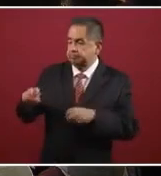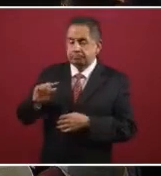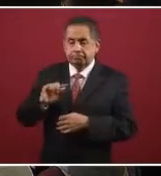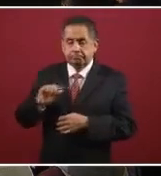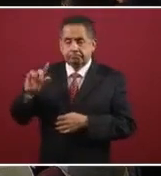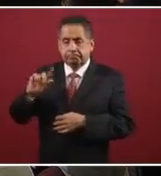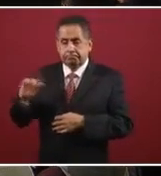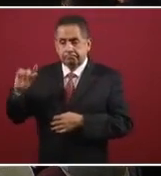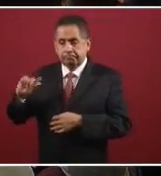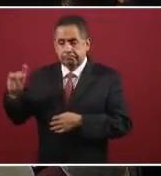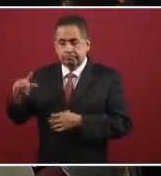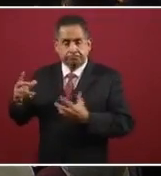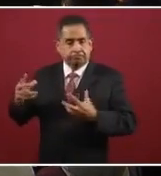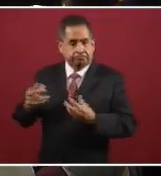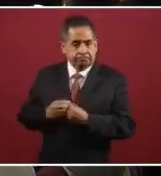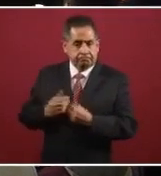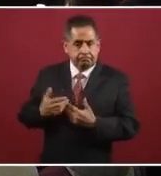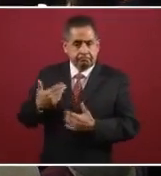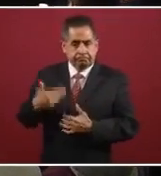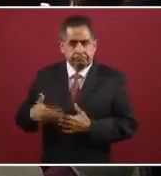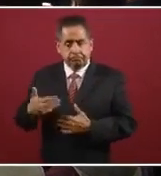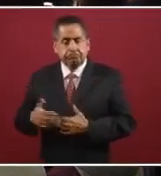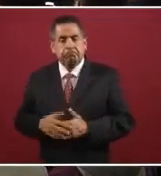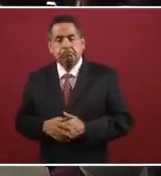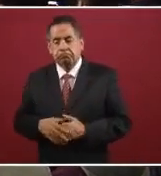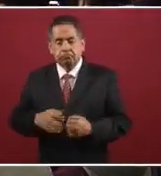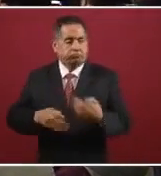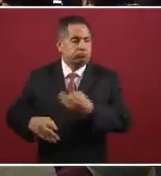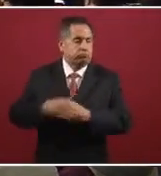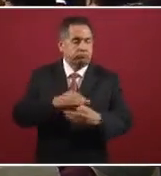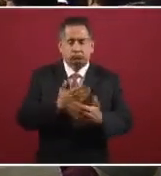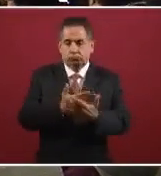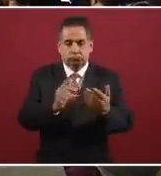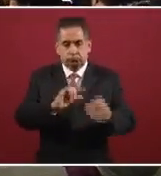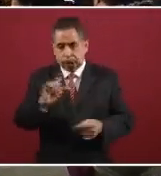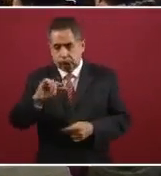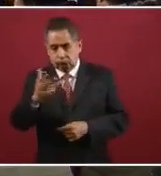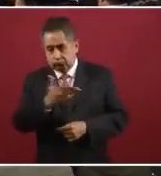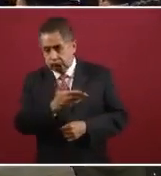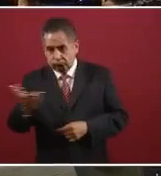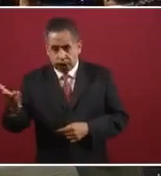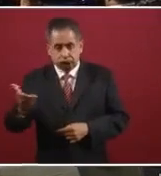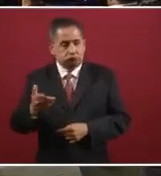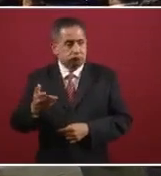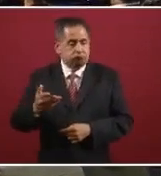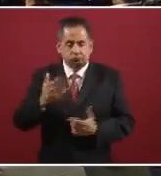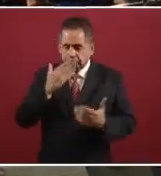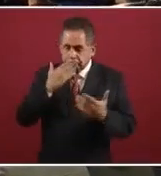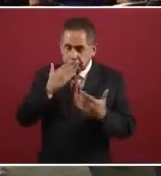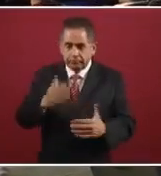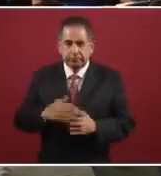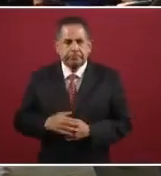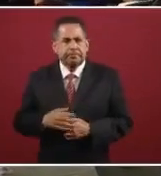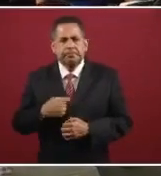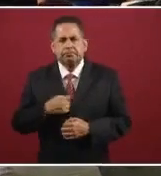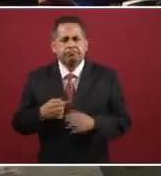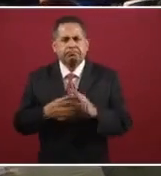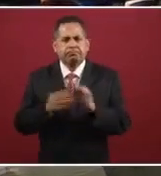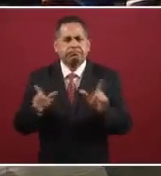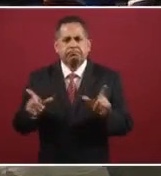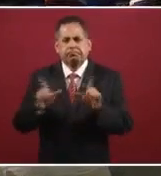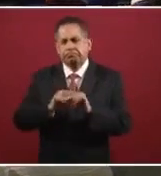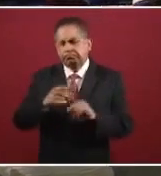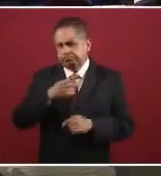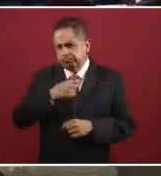integrantes el día de hoy de nuestro presidium, a todas y a todos muy distinguidas, distinguidos invitados. Muy brevemente decir